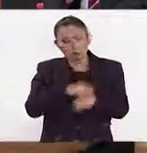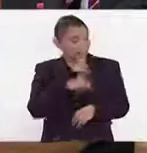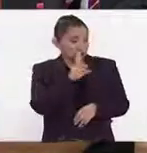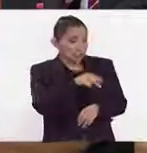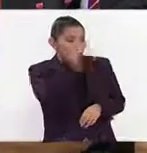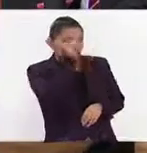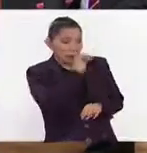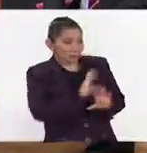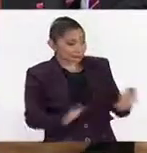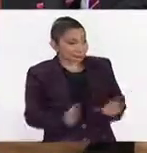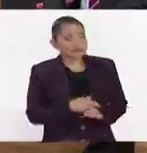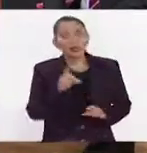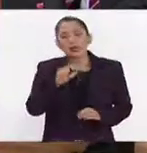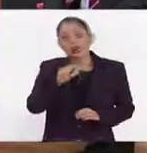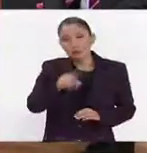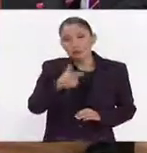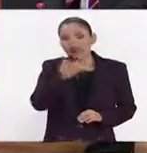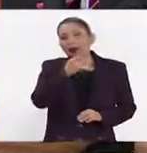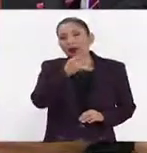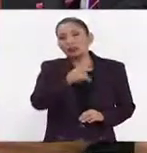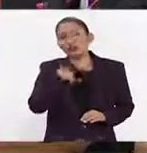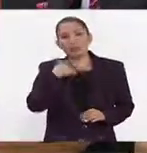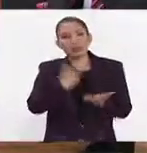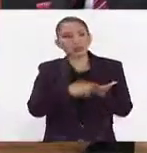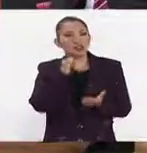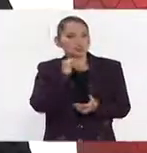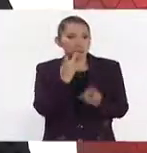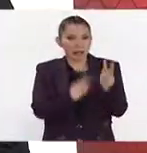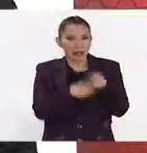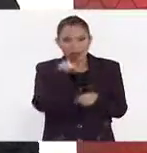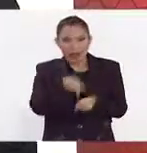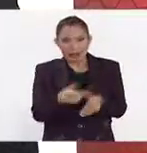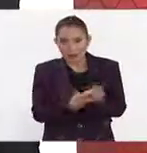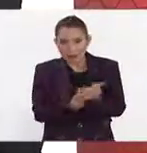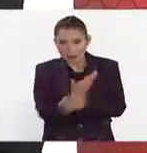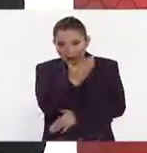completamente de acuerdo. Gracias, David, Gracias. el Gilberto Bosques del Senado, por estar con nosotros esta mañana de viernes.